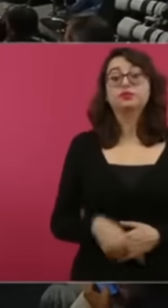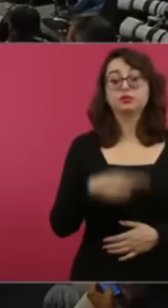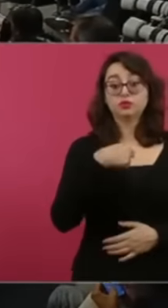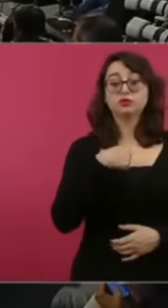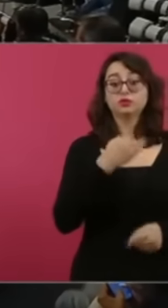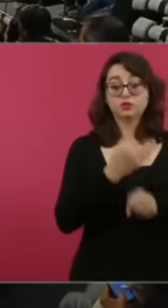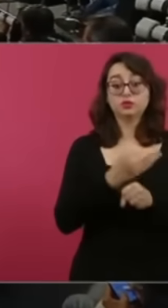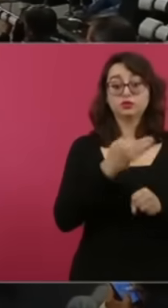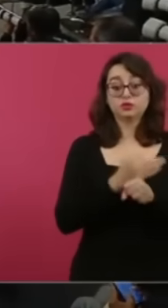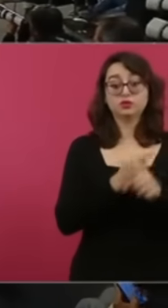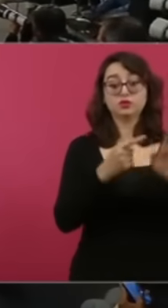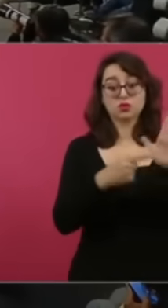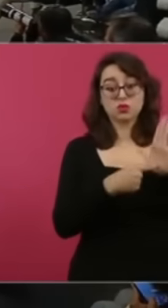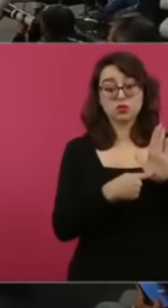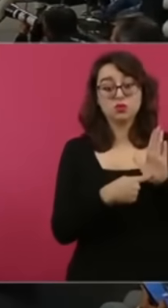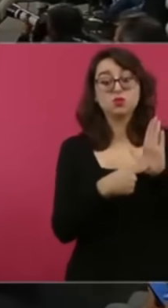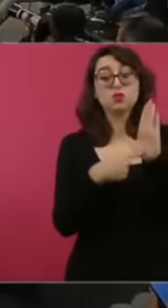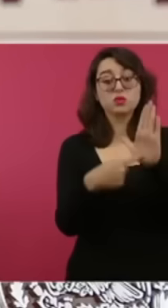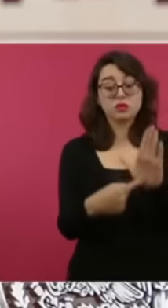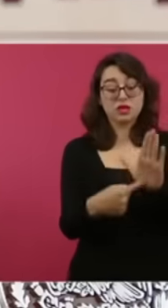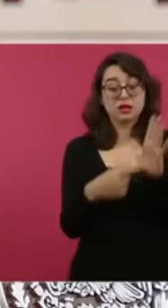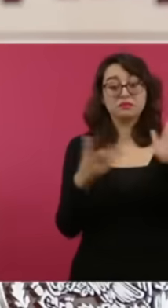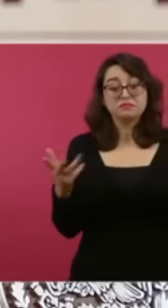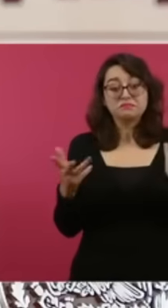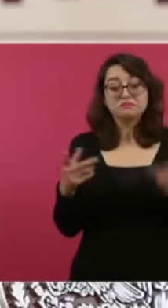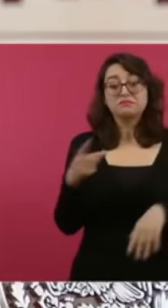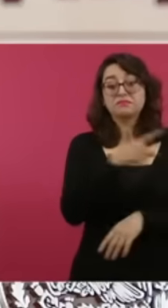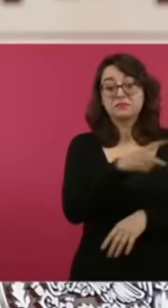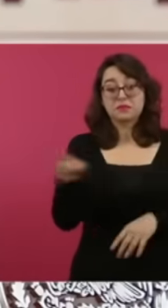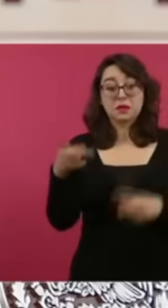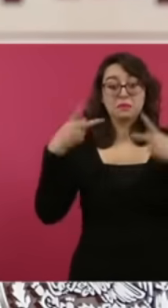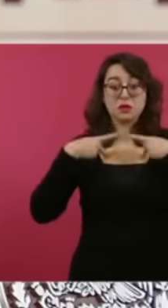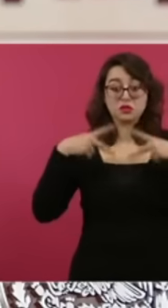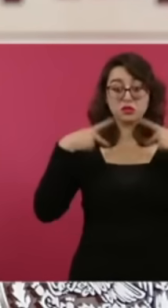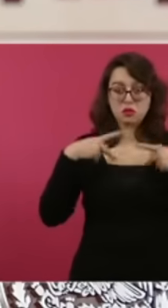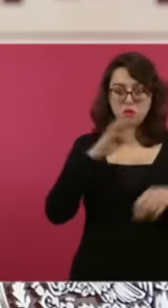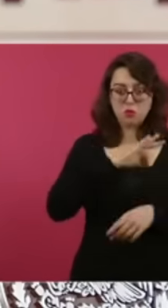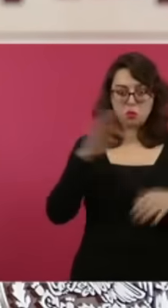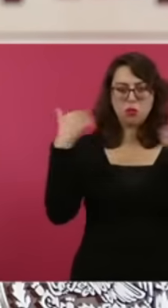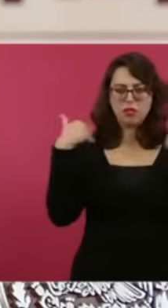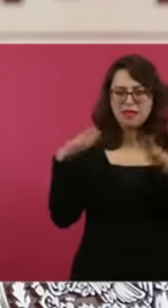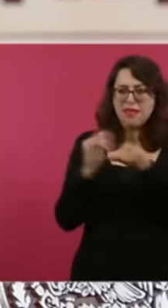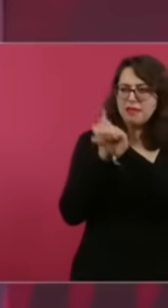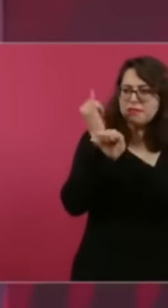pueda revisar el expediente